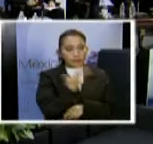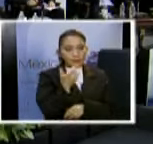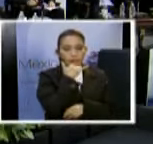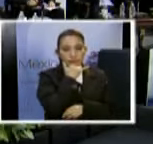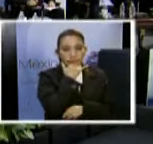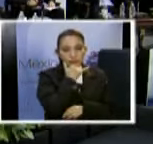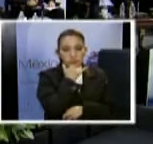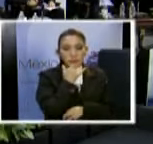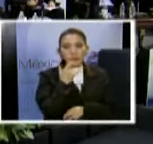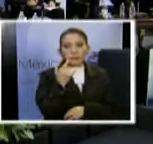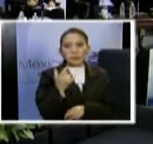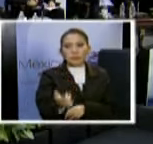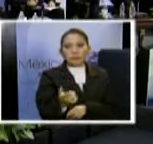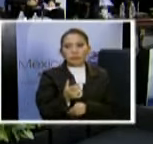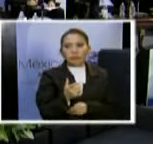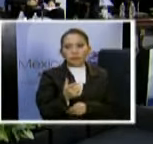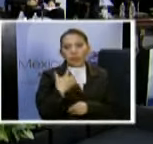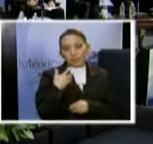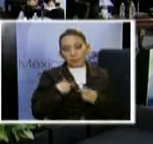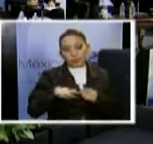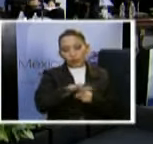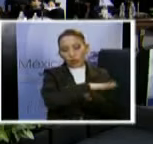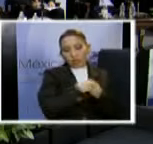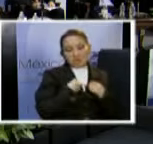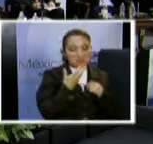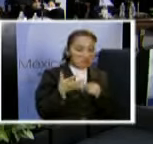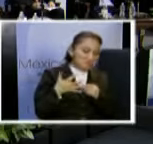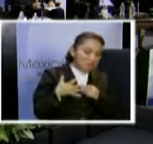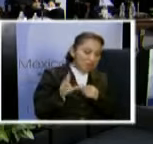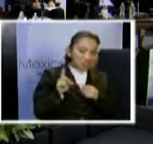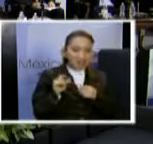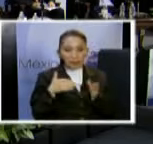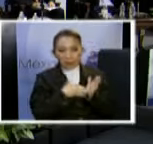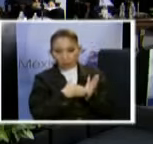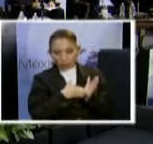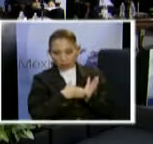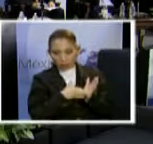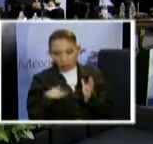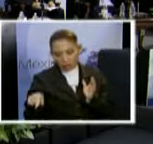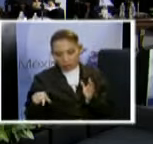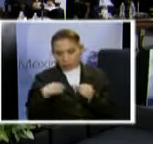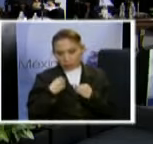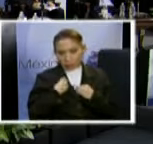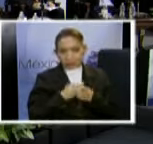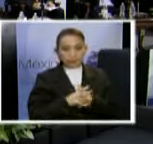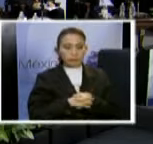y los habitantes son más o menos 30,000 los que hay ahí.